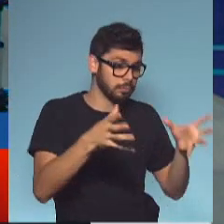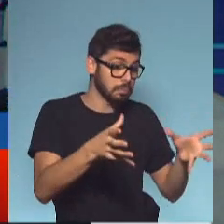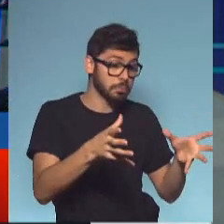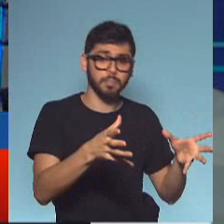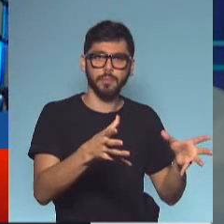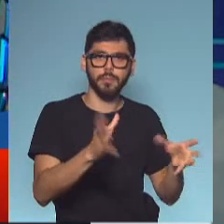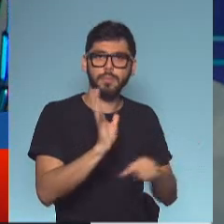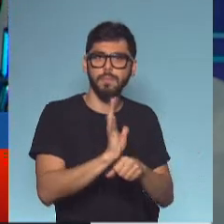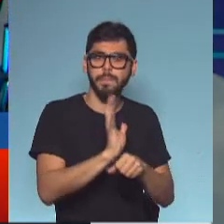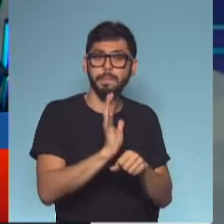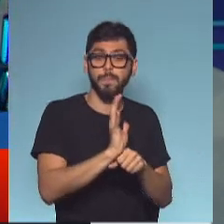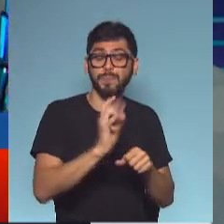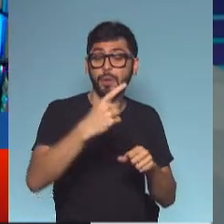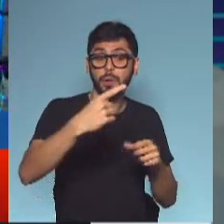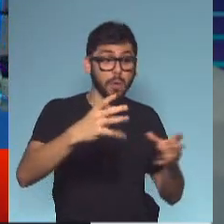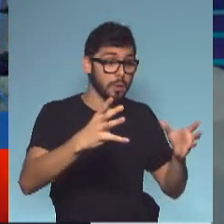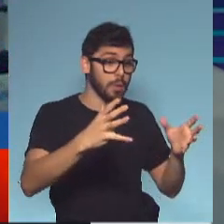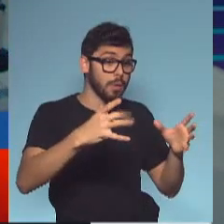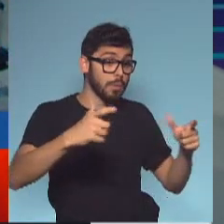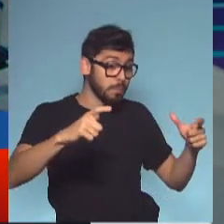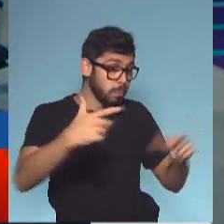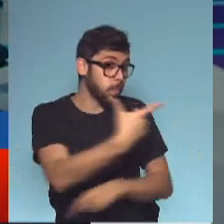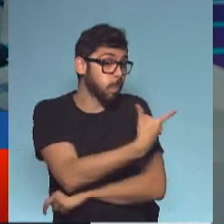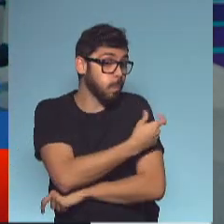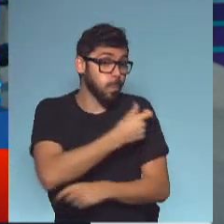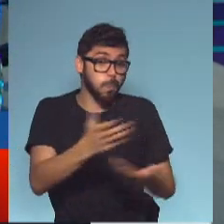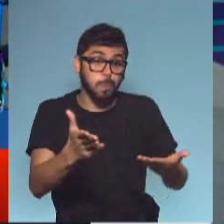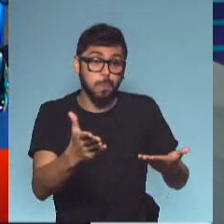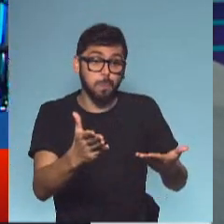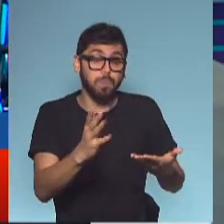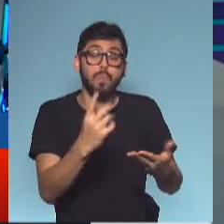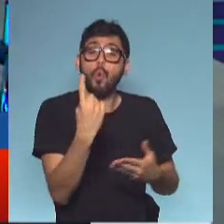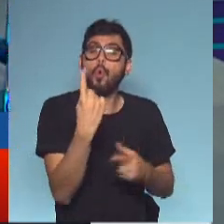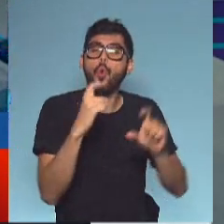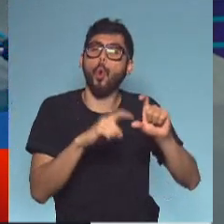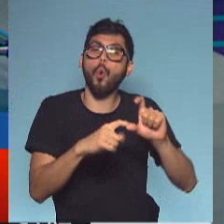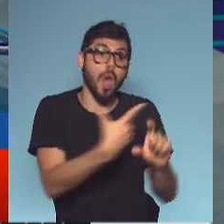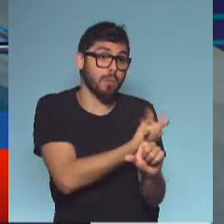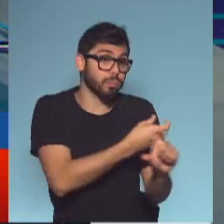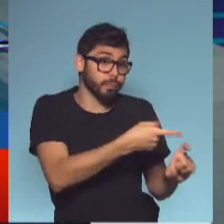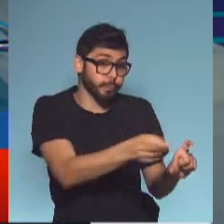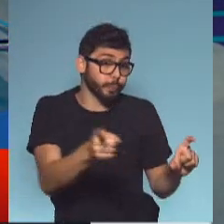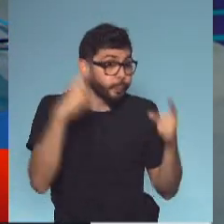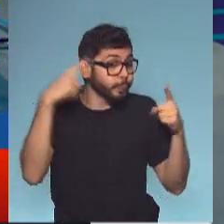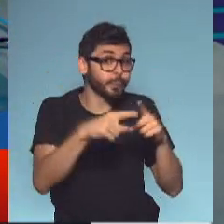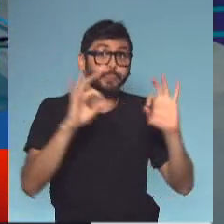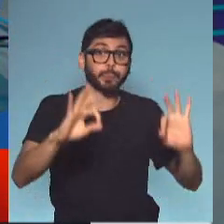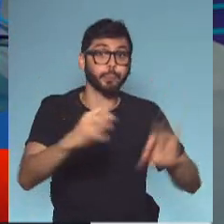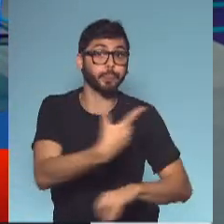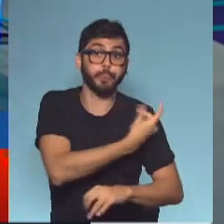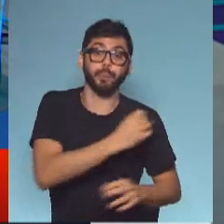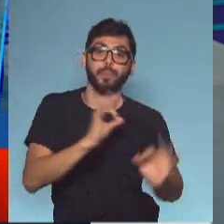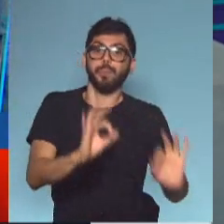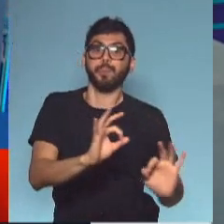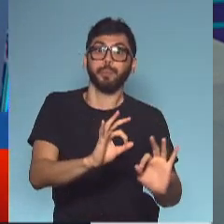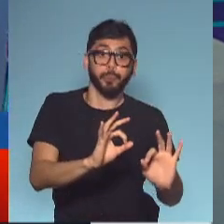las próximas semanas tener con al menos una dosis la totalidad de los grupos objetivos, los primeros que había que